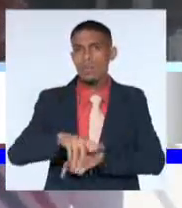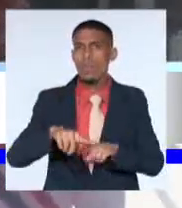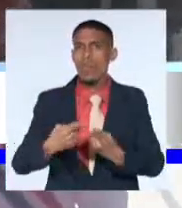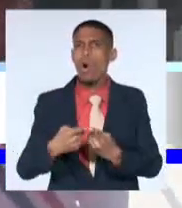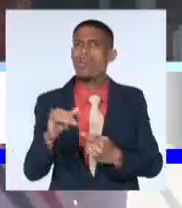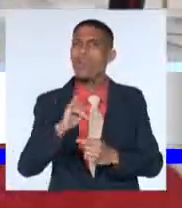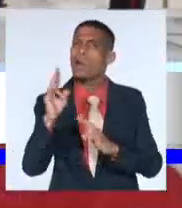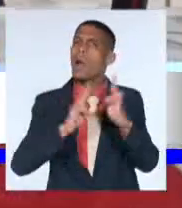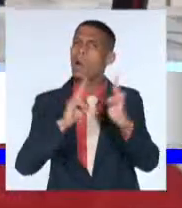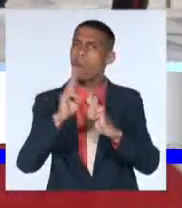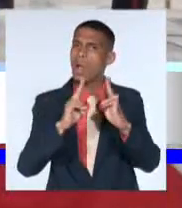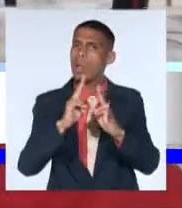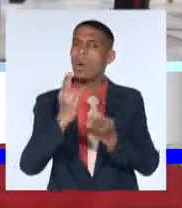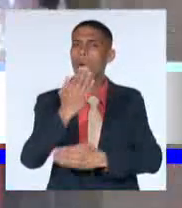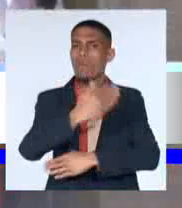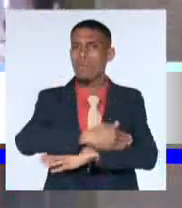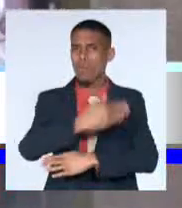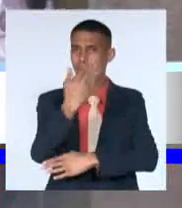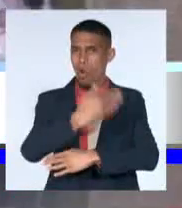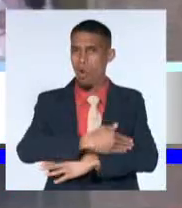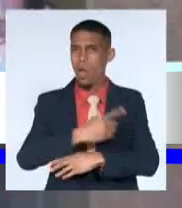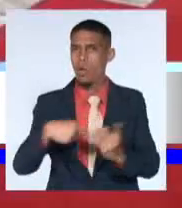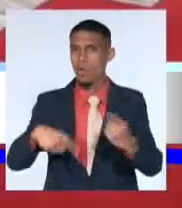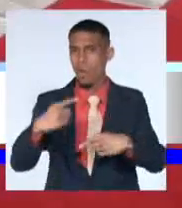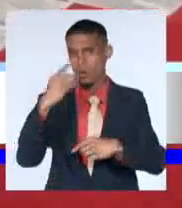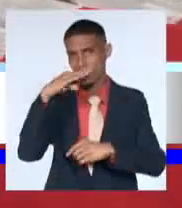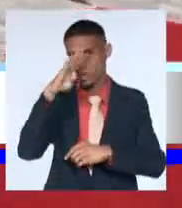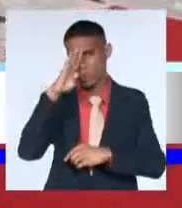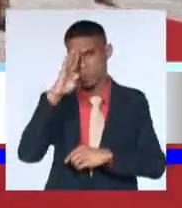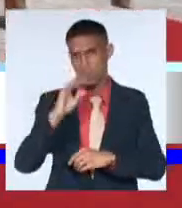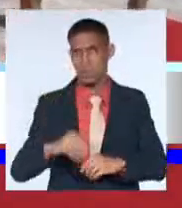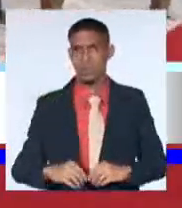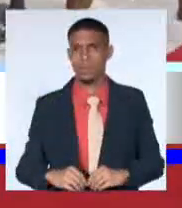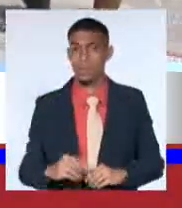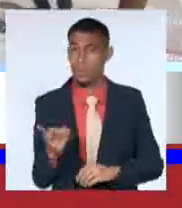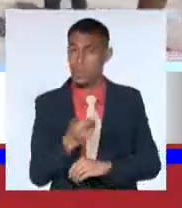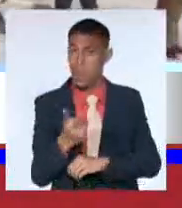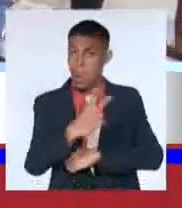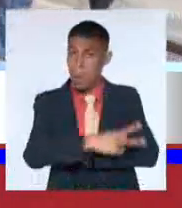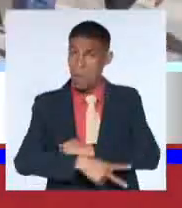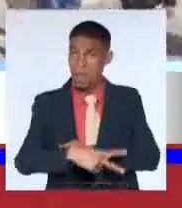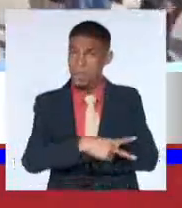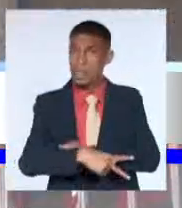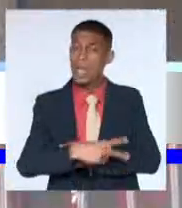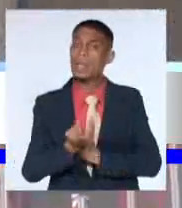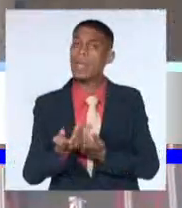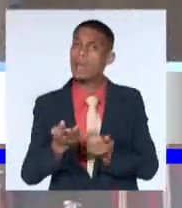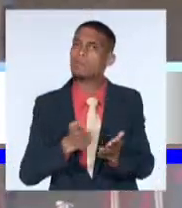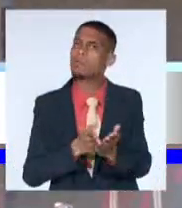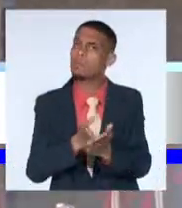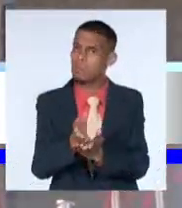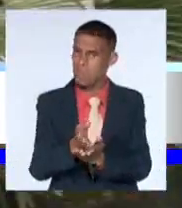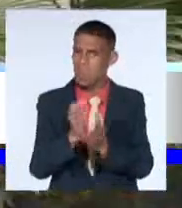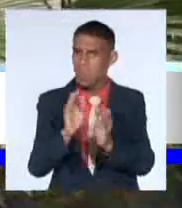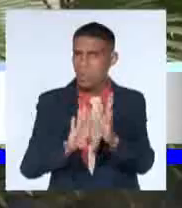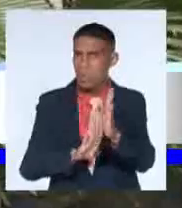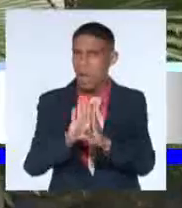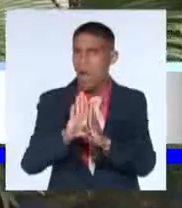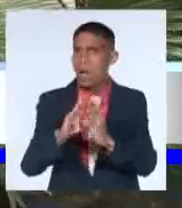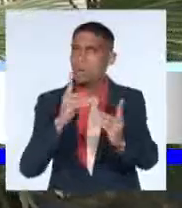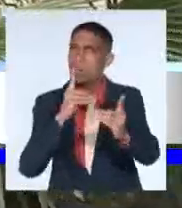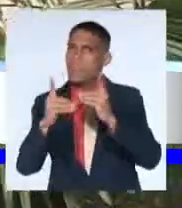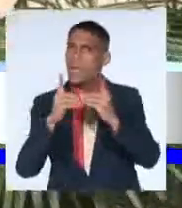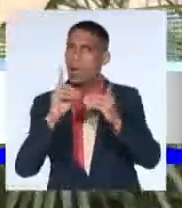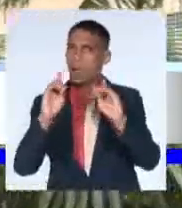por los Estados Unidos contra el pueblo cubano. Asimismo, ambos presidentes expresaron la voluntad de profundizar el diálogo político al más